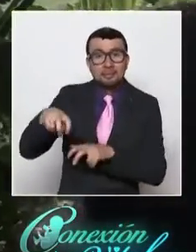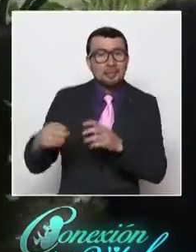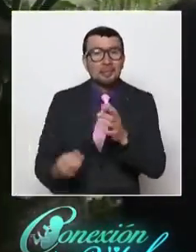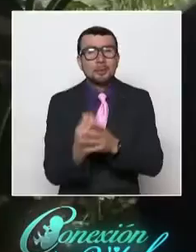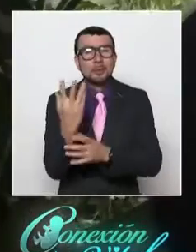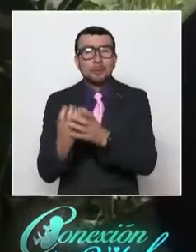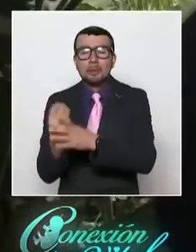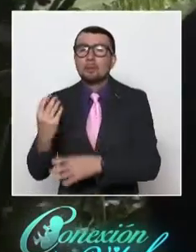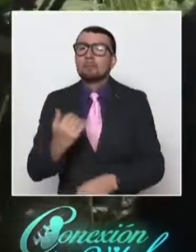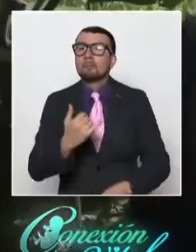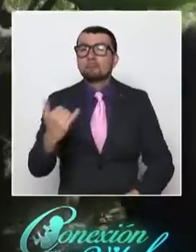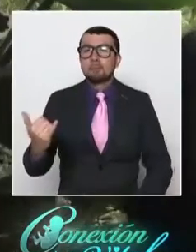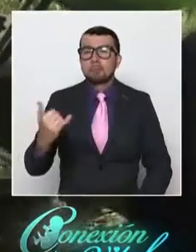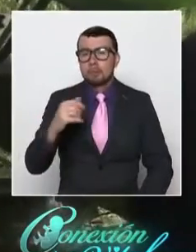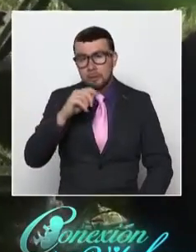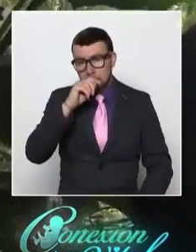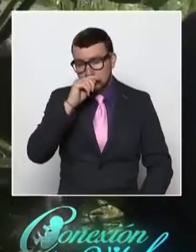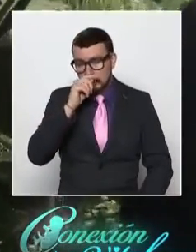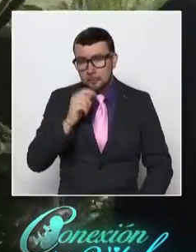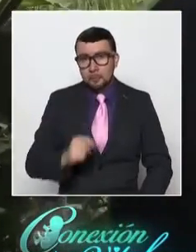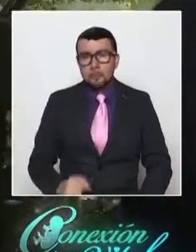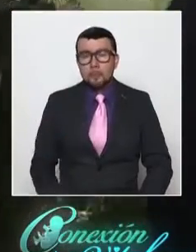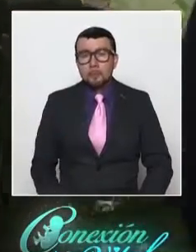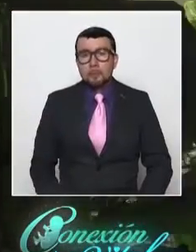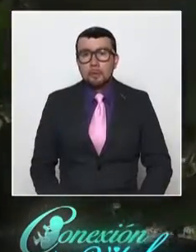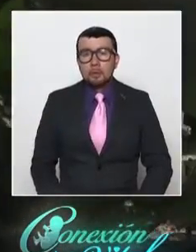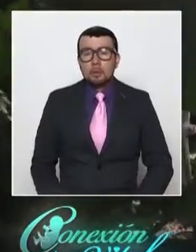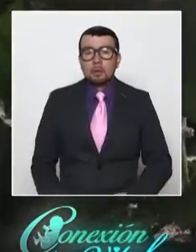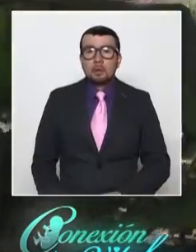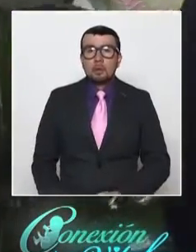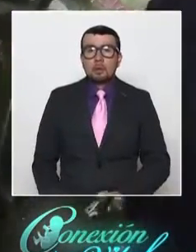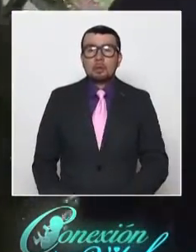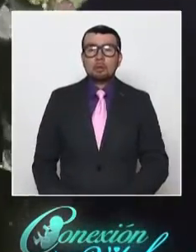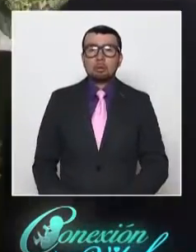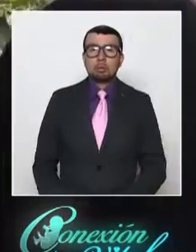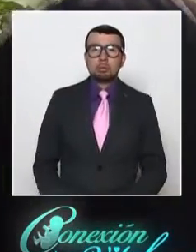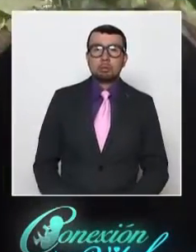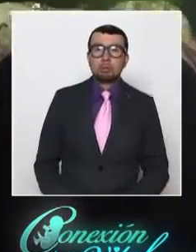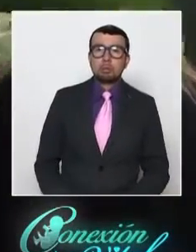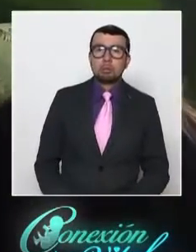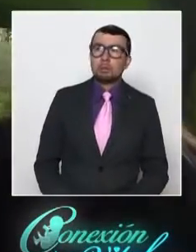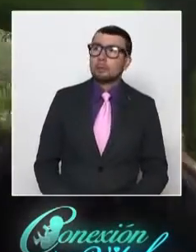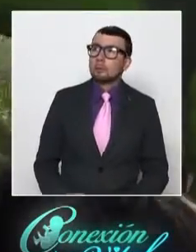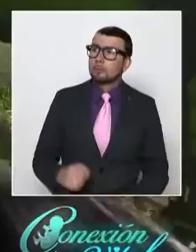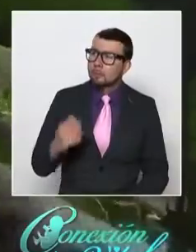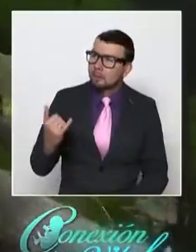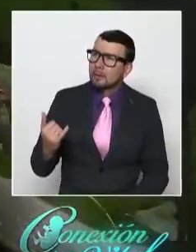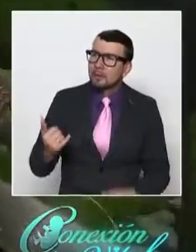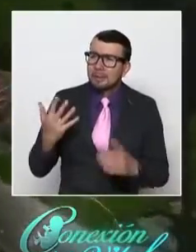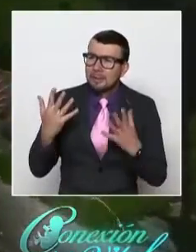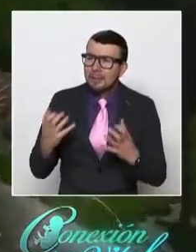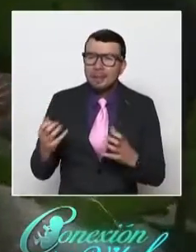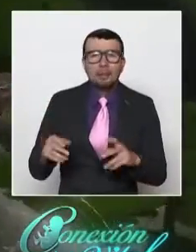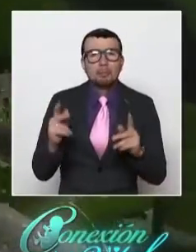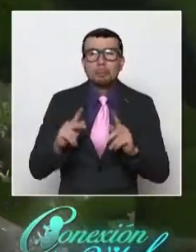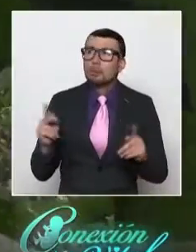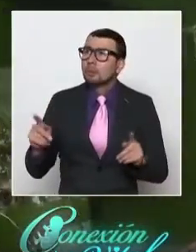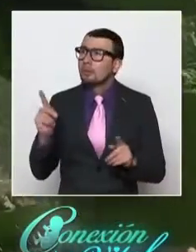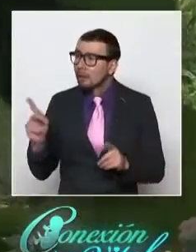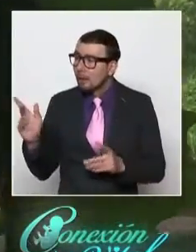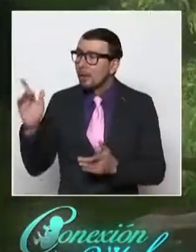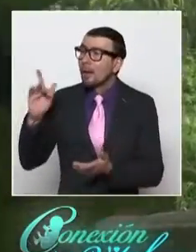donde nosotros estamos pues, tratando de que las personas estén en la